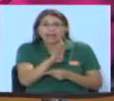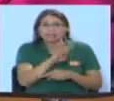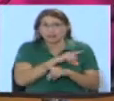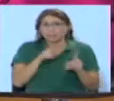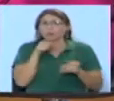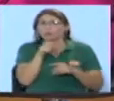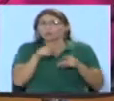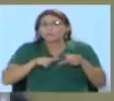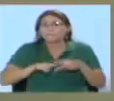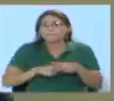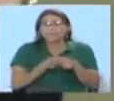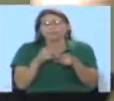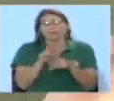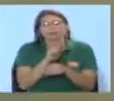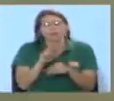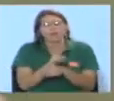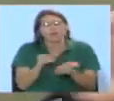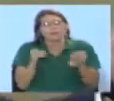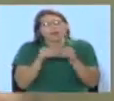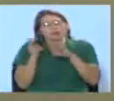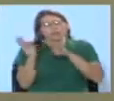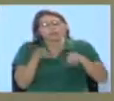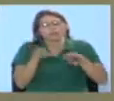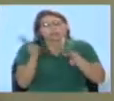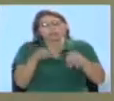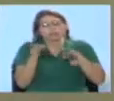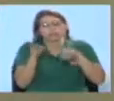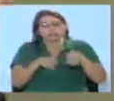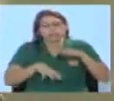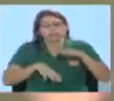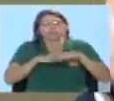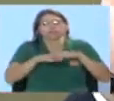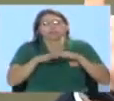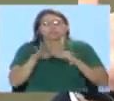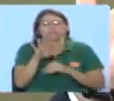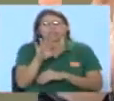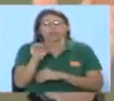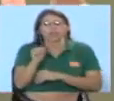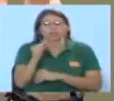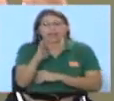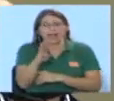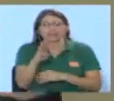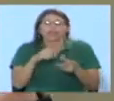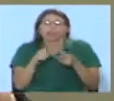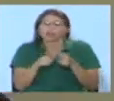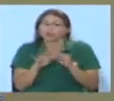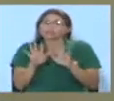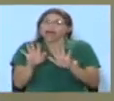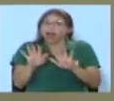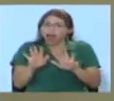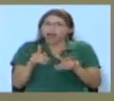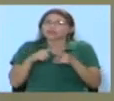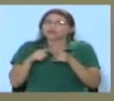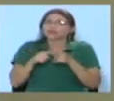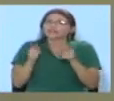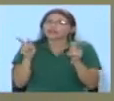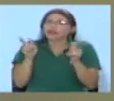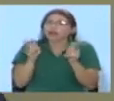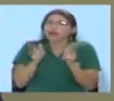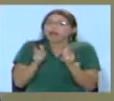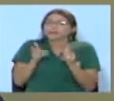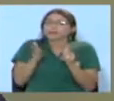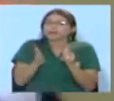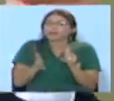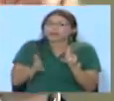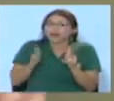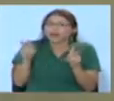mes a consumir, el tope que sea 5 gigas o lo que sea, yo lo empiezo a frenar y le empiezo a bajar la velocidad y le empiezo a bajar la velocidad